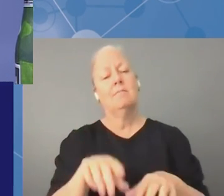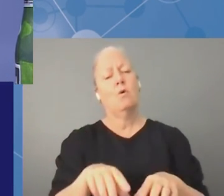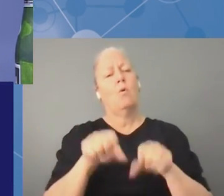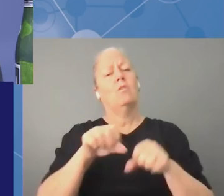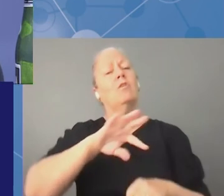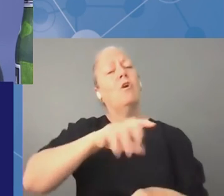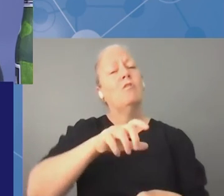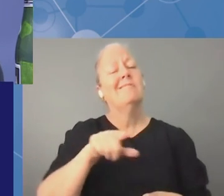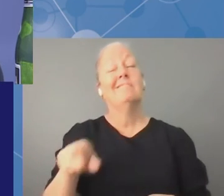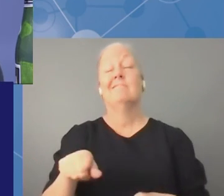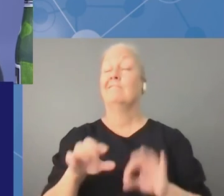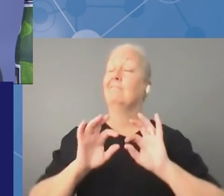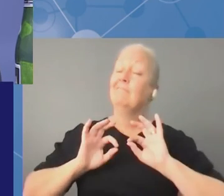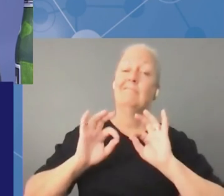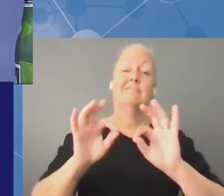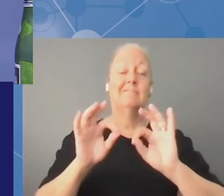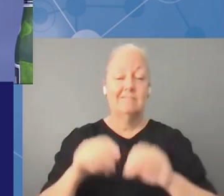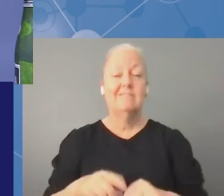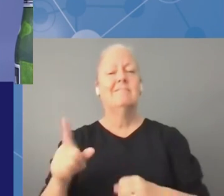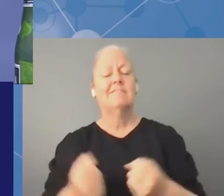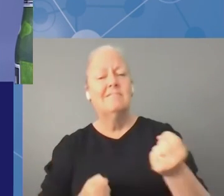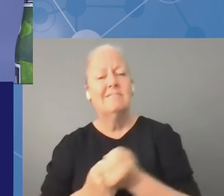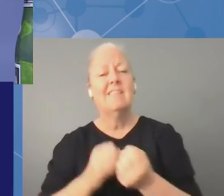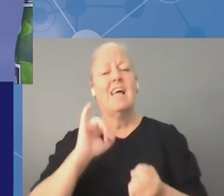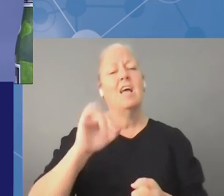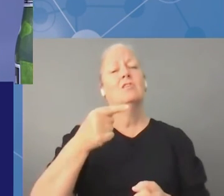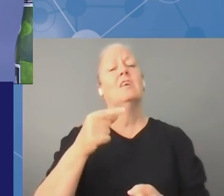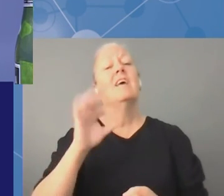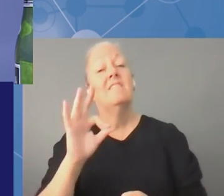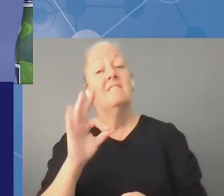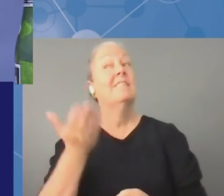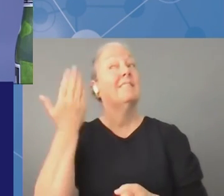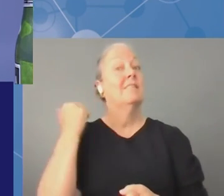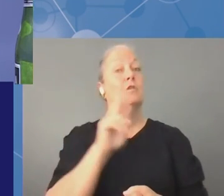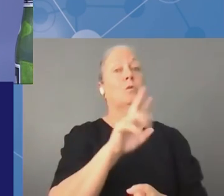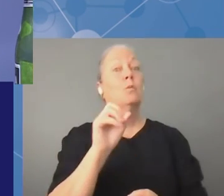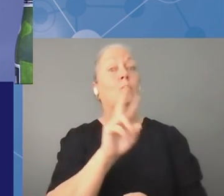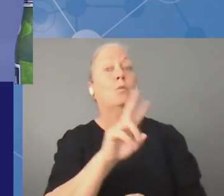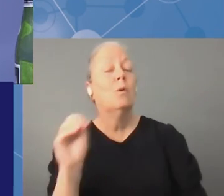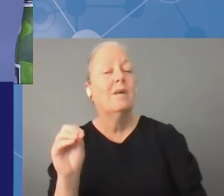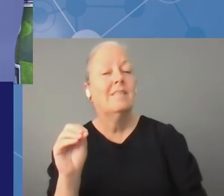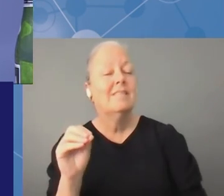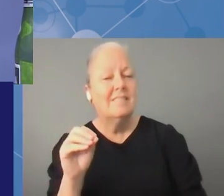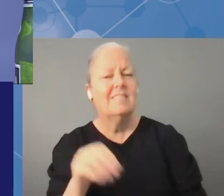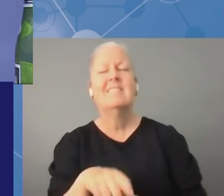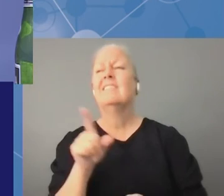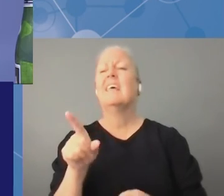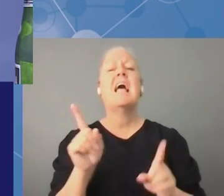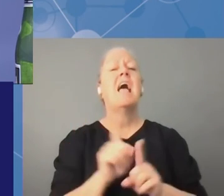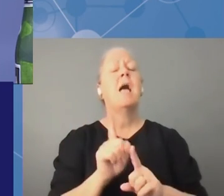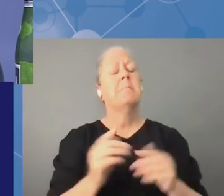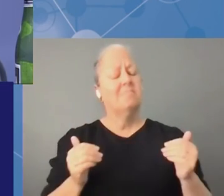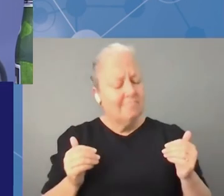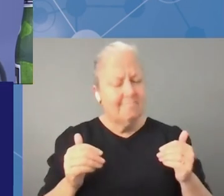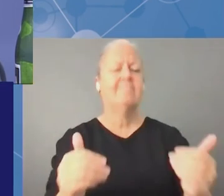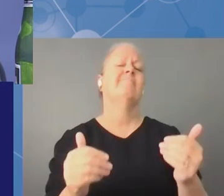todos sea escuchada. Quiero agradecer mucho al país anfitrión